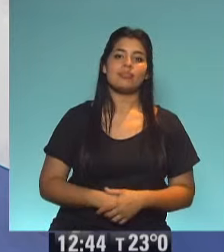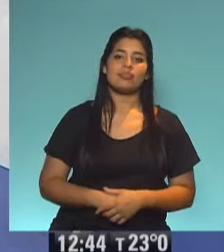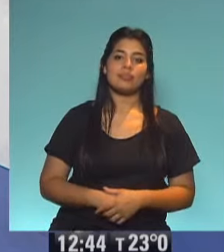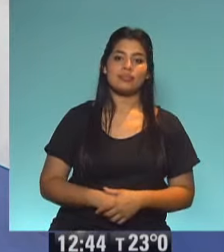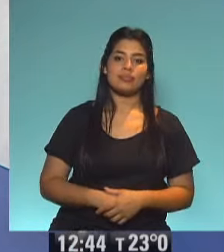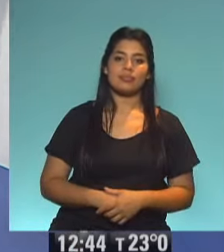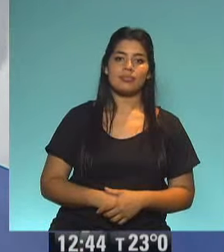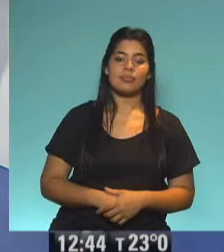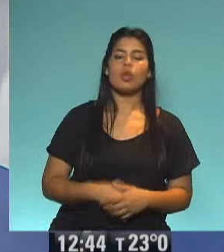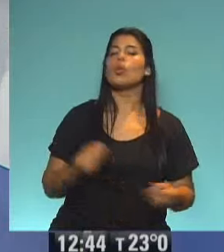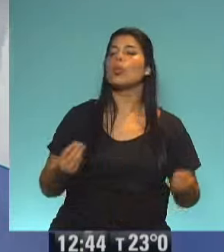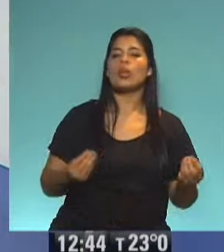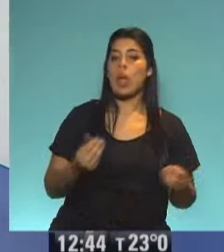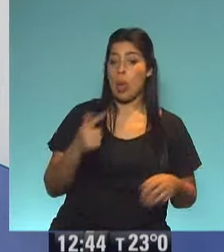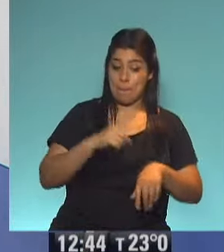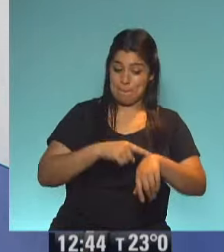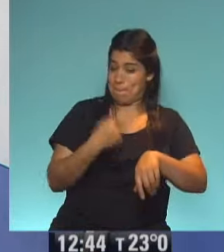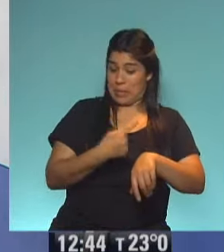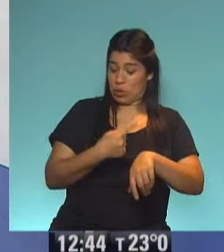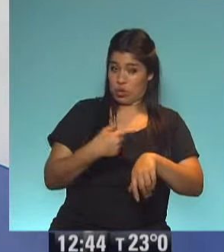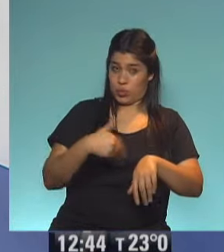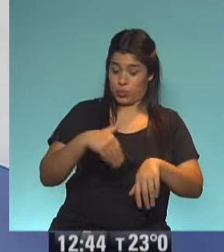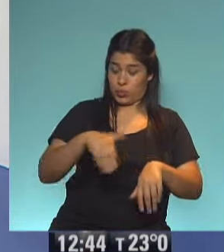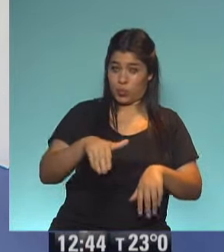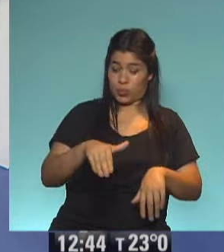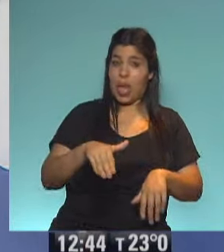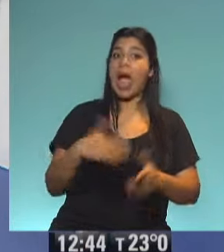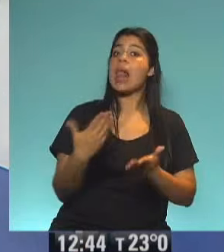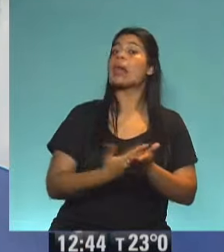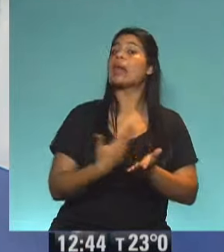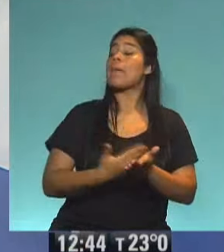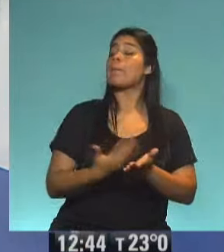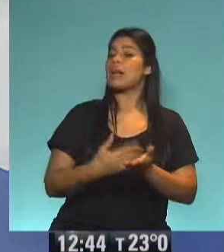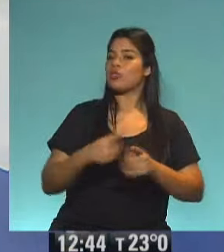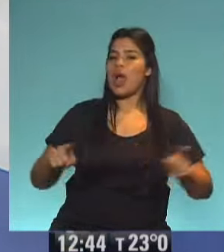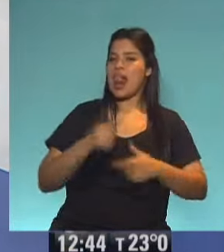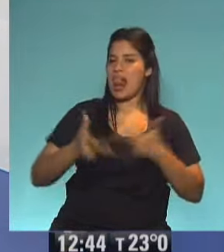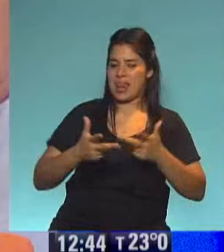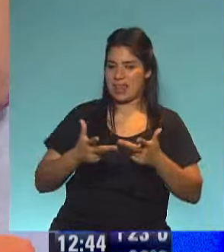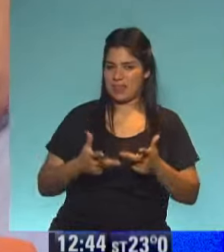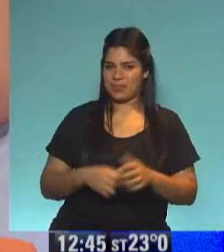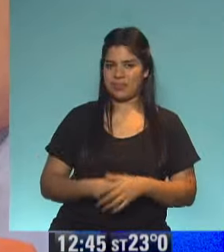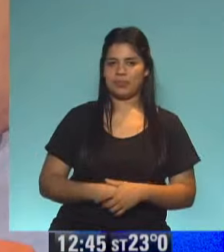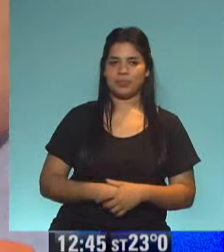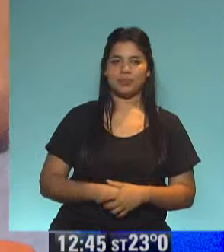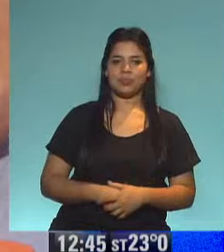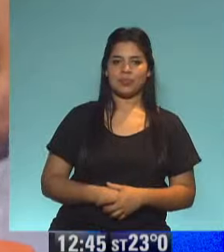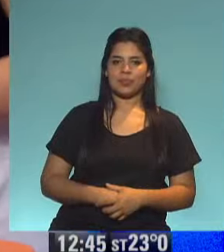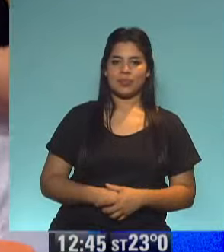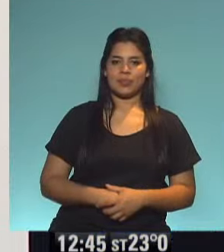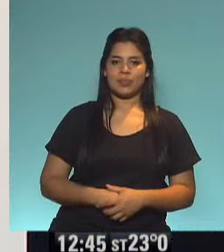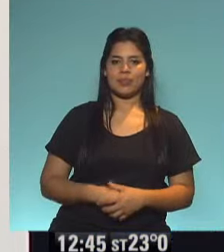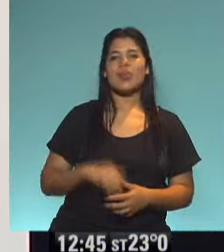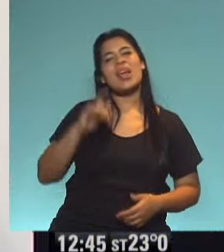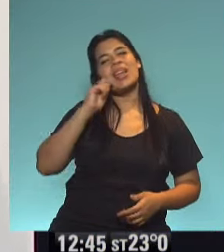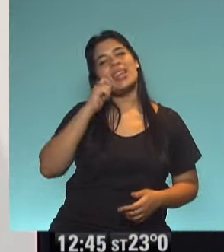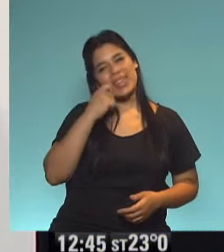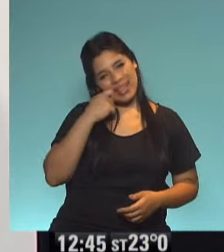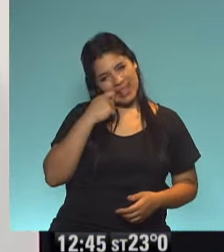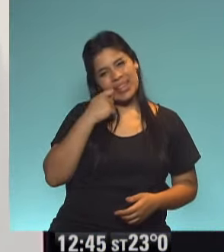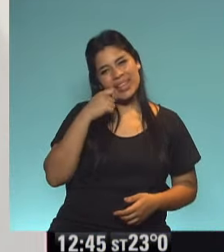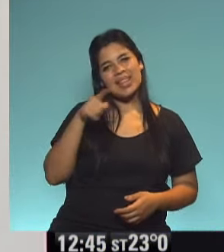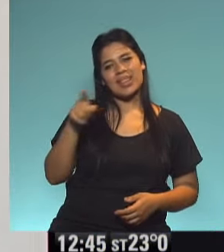Porque en minutitos, nada más, vamos a tener el rapazo de la semana. Mirá qué linda bandera. Y